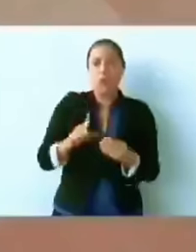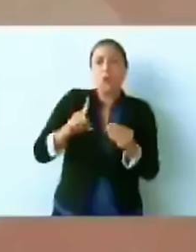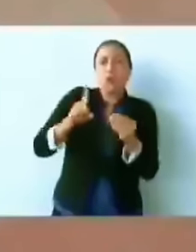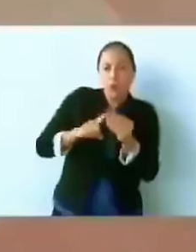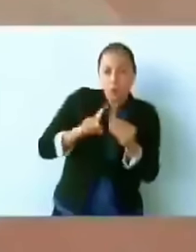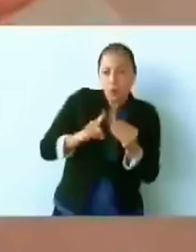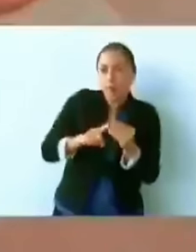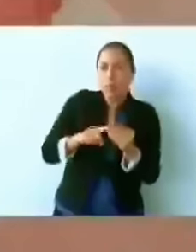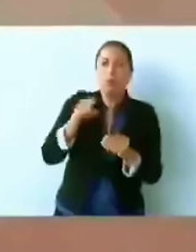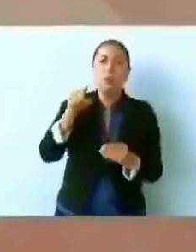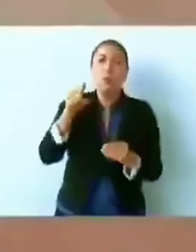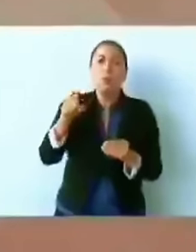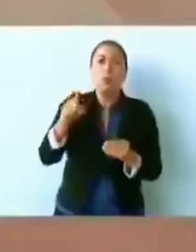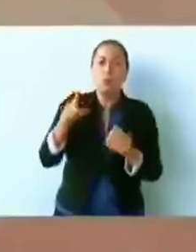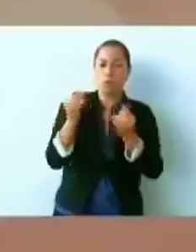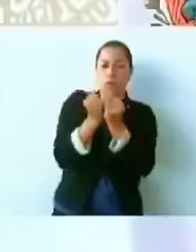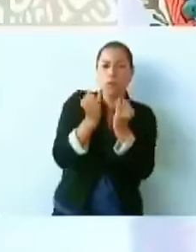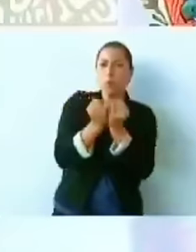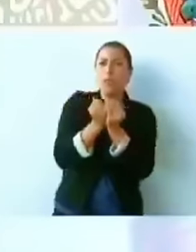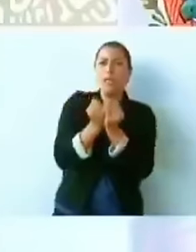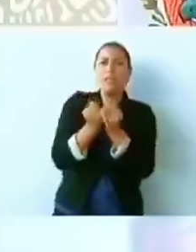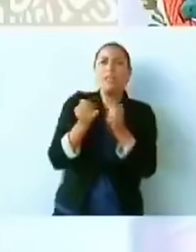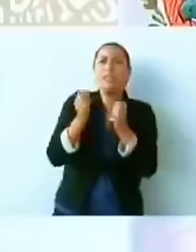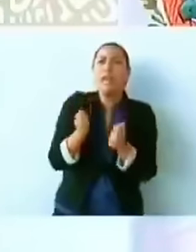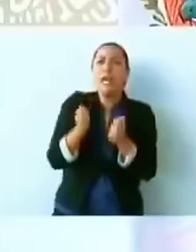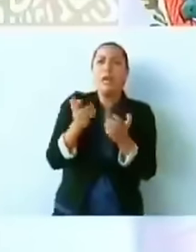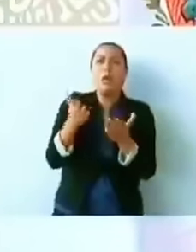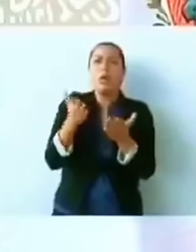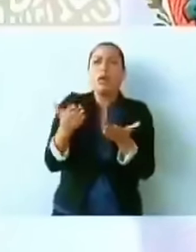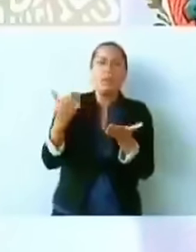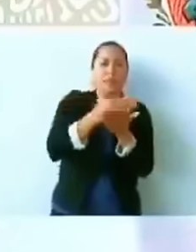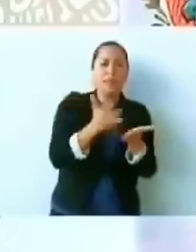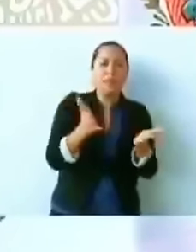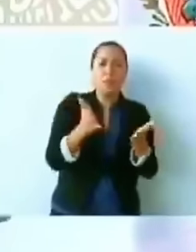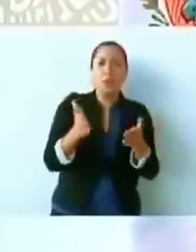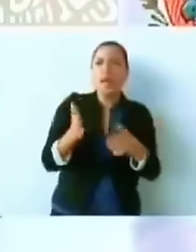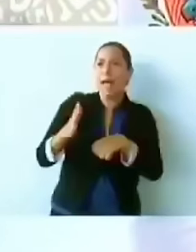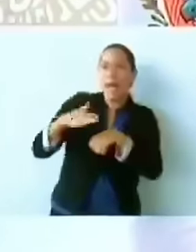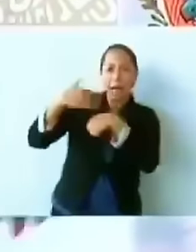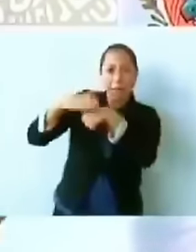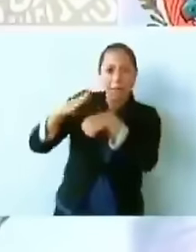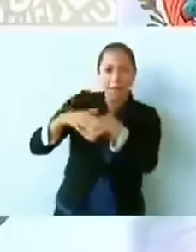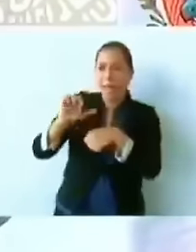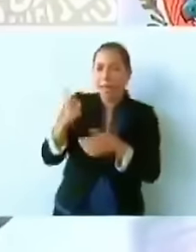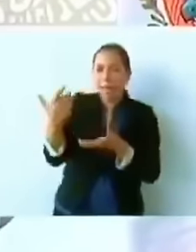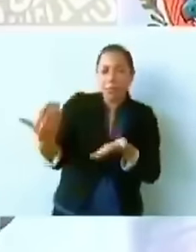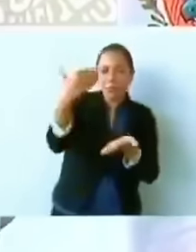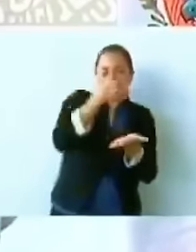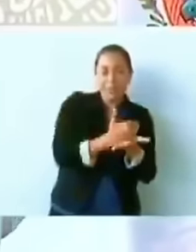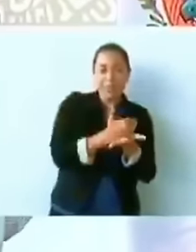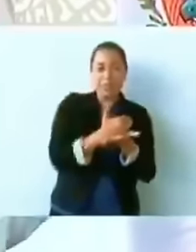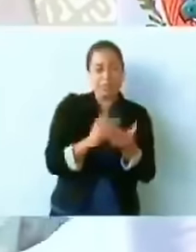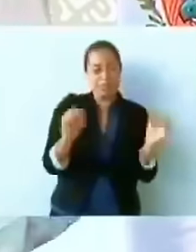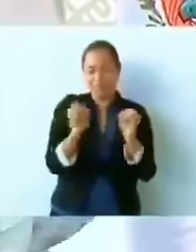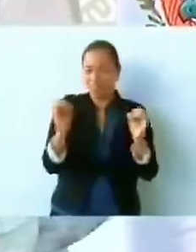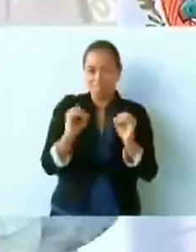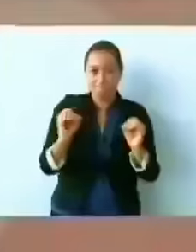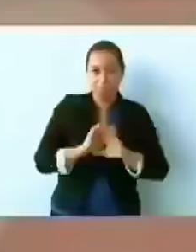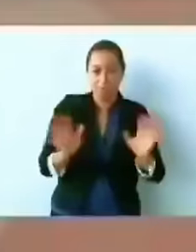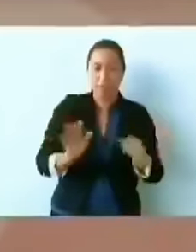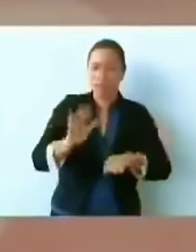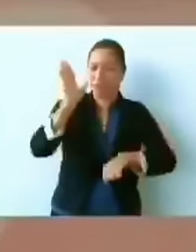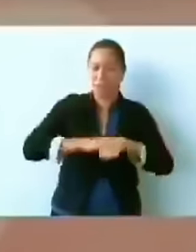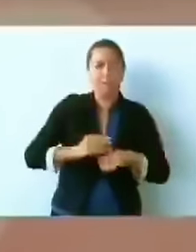y que nunca fuiste convocado a ningún evento. Más claro, ni el agua. Y no